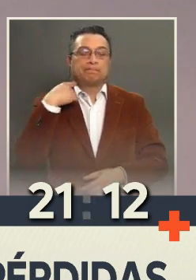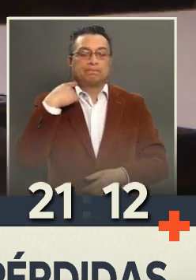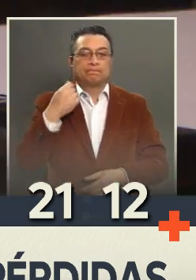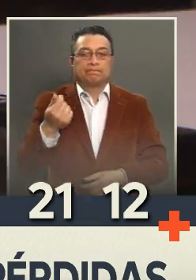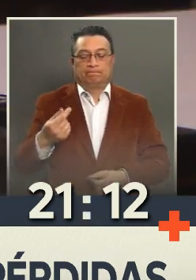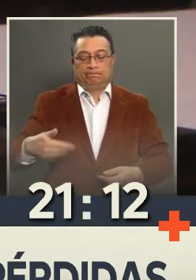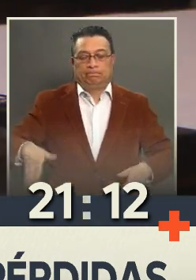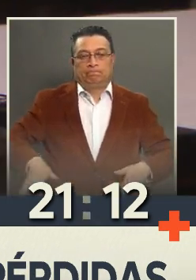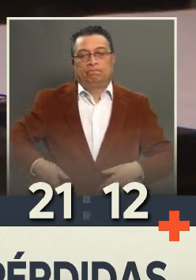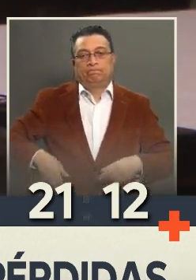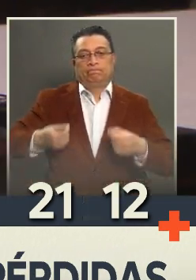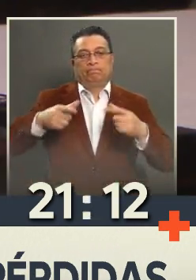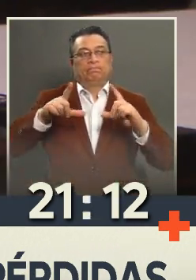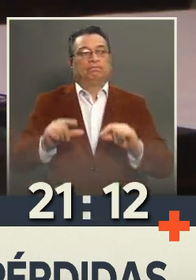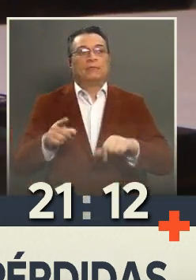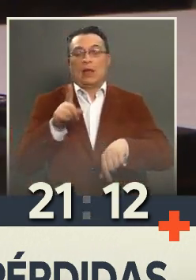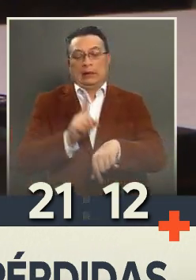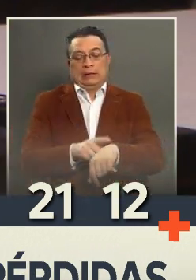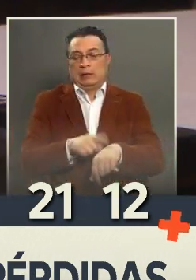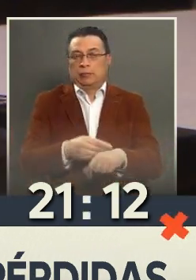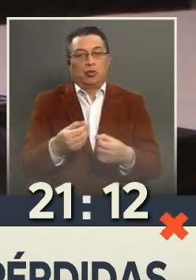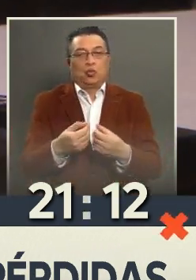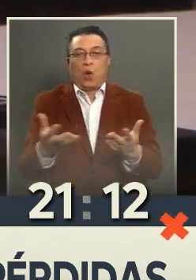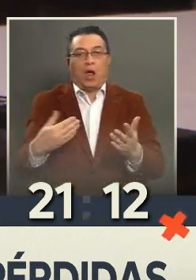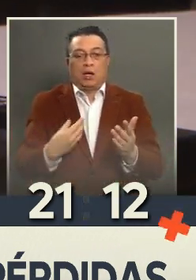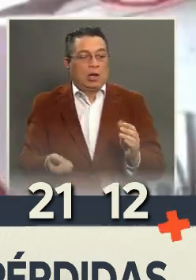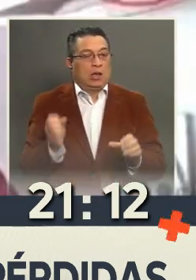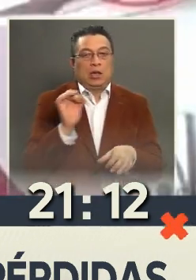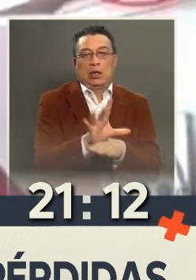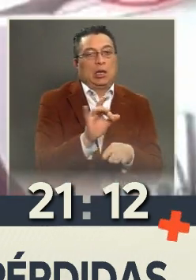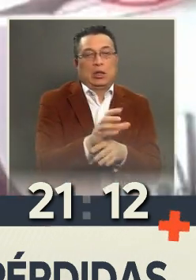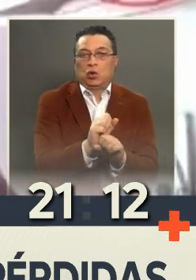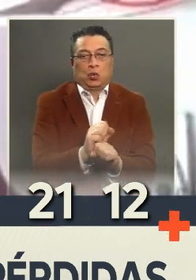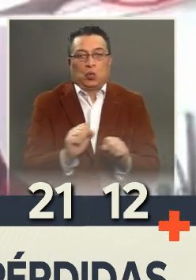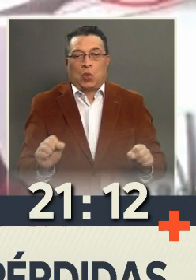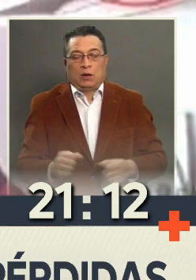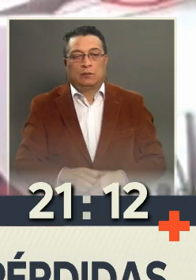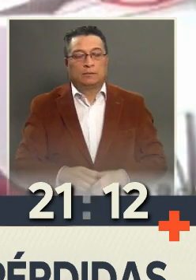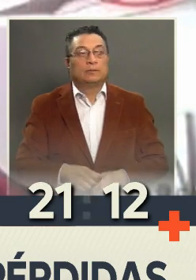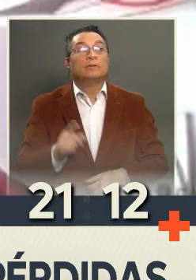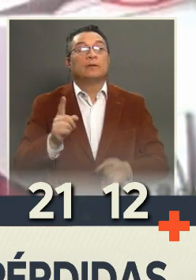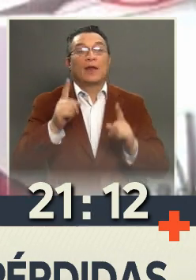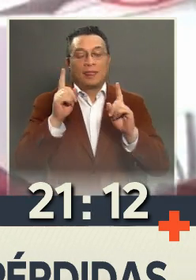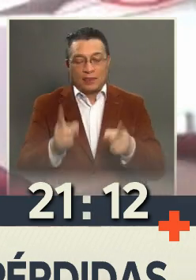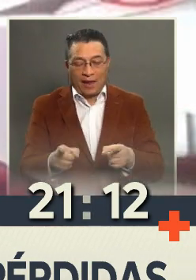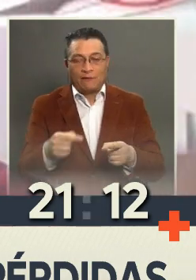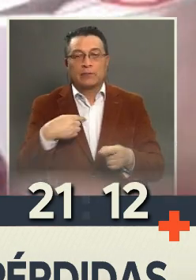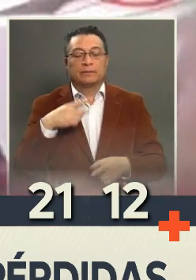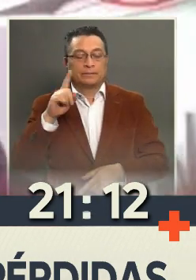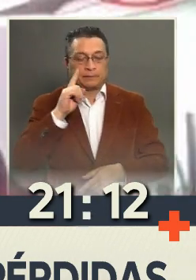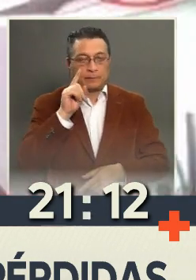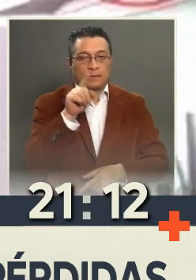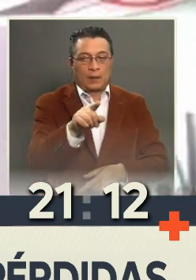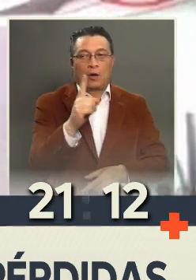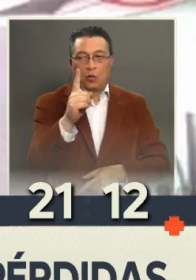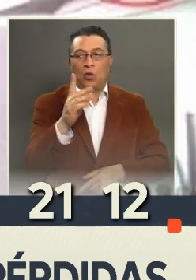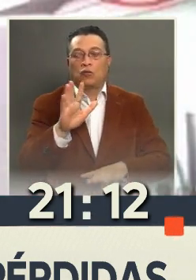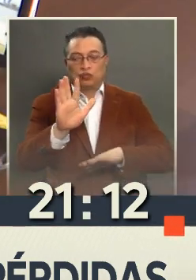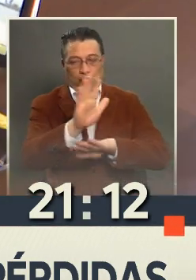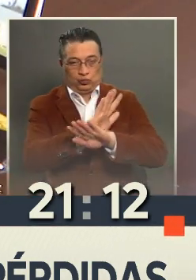porque ya no le queda tiempo para recuperar lo que perdió. Debiera de haber y existir una